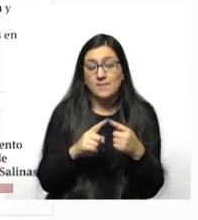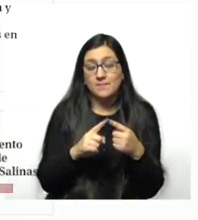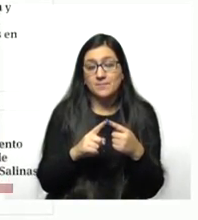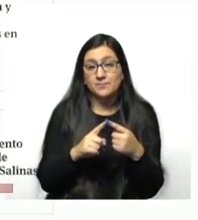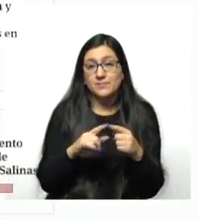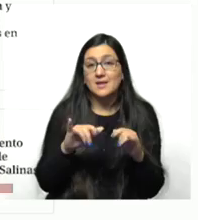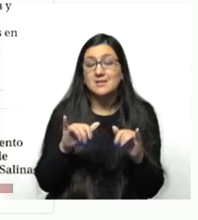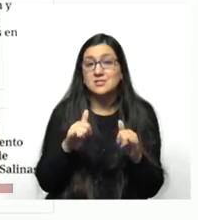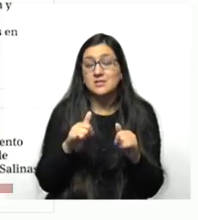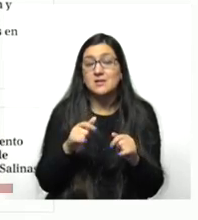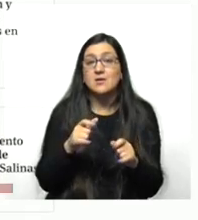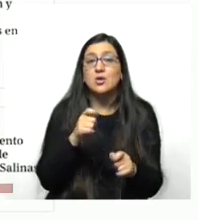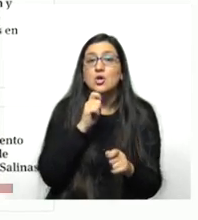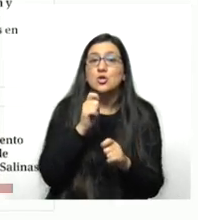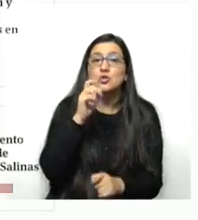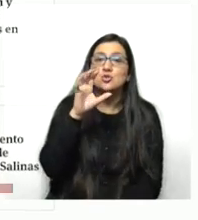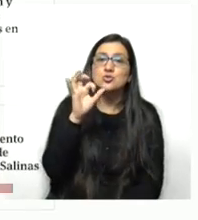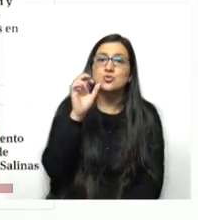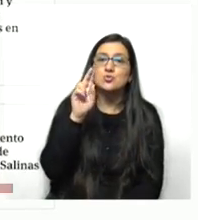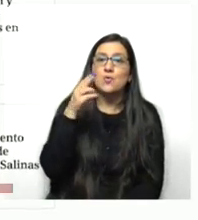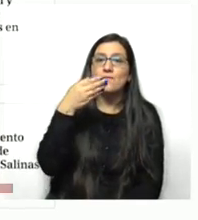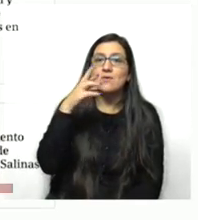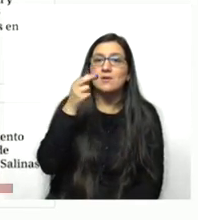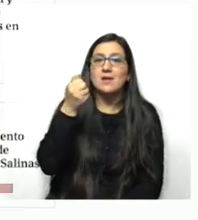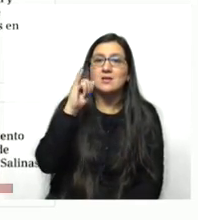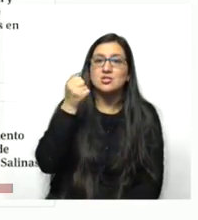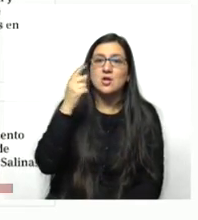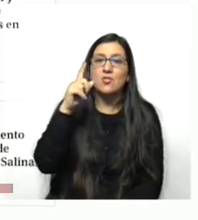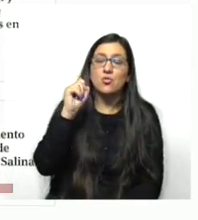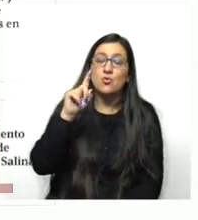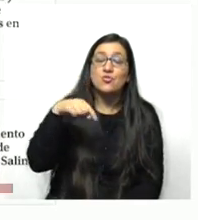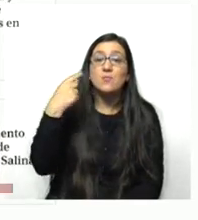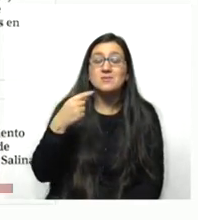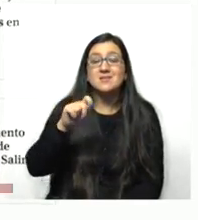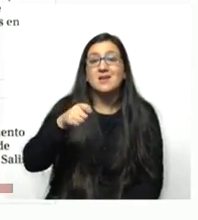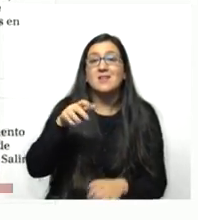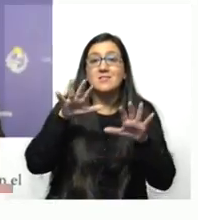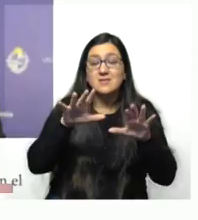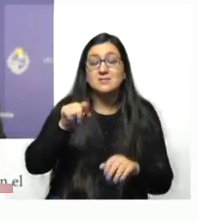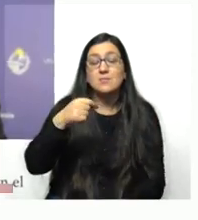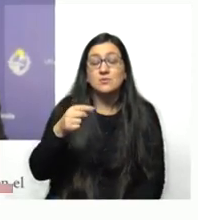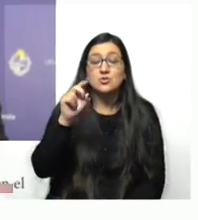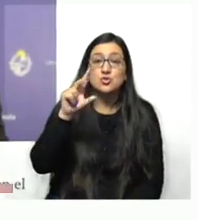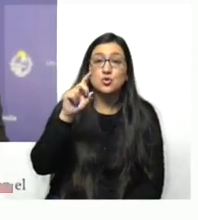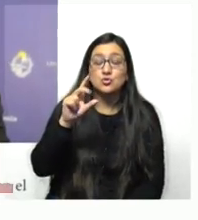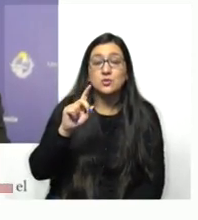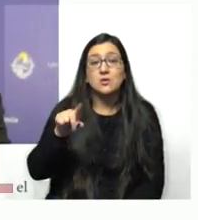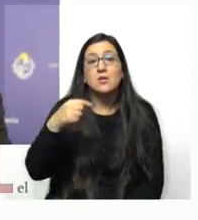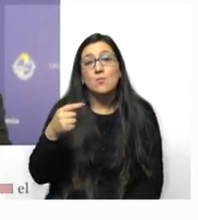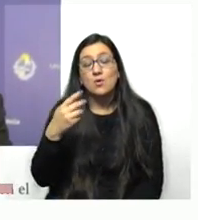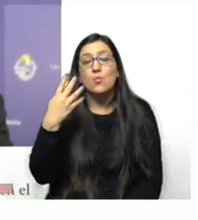ya teníamos a Subrayado como informativo, pero después llega Canal 10, después llega Canal 12 y después llega Canal 4, con un 28, 26 y